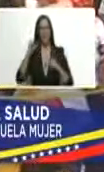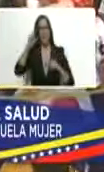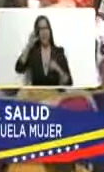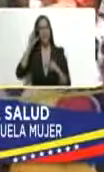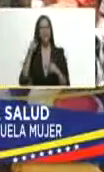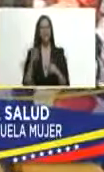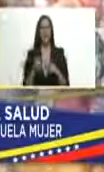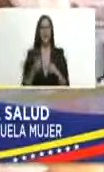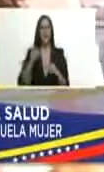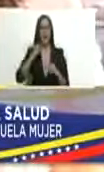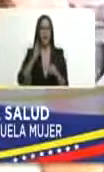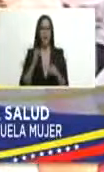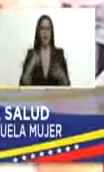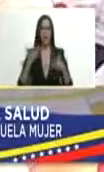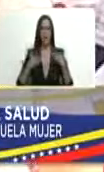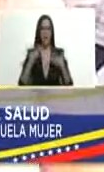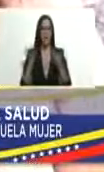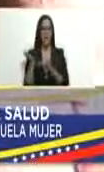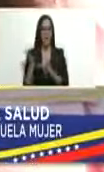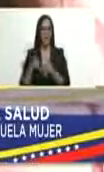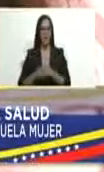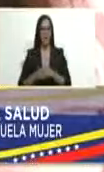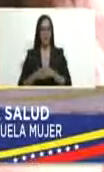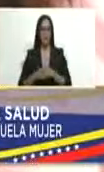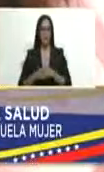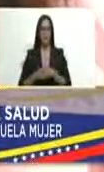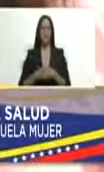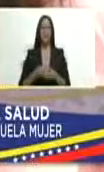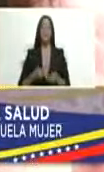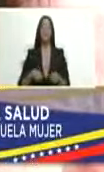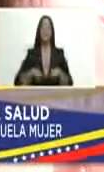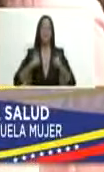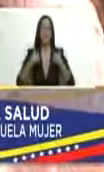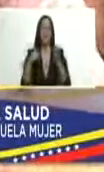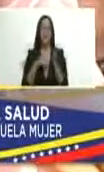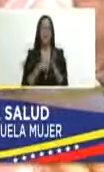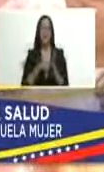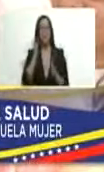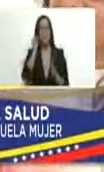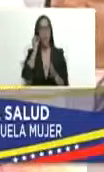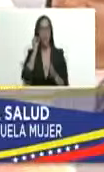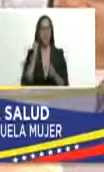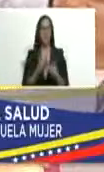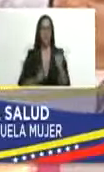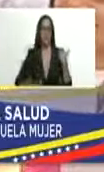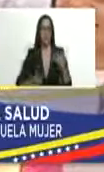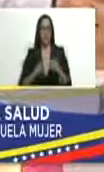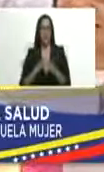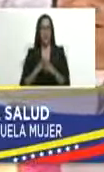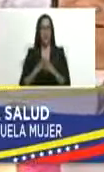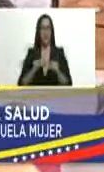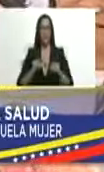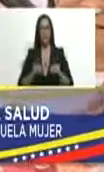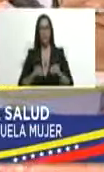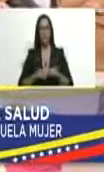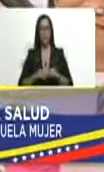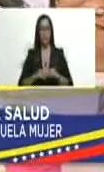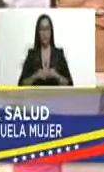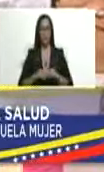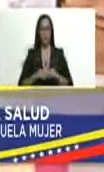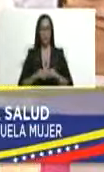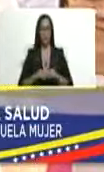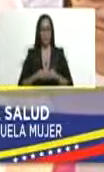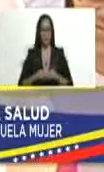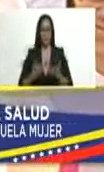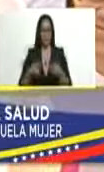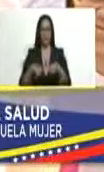una jornada de esta, siempre son más de 1000 mujeres que se atienden en todas las